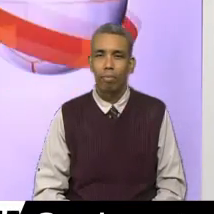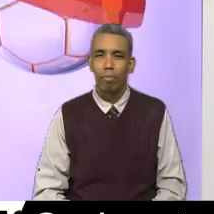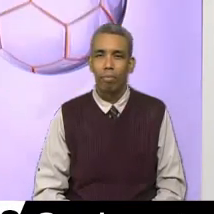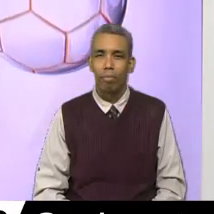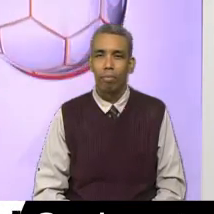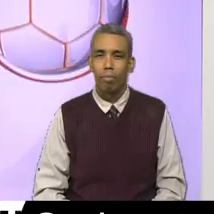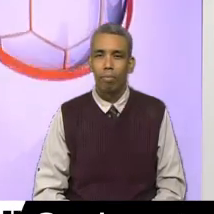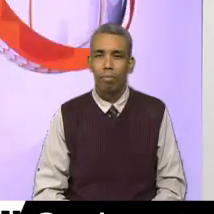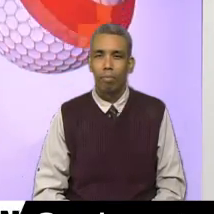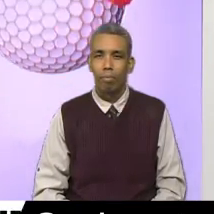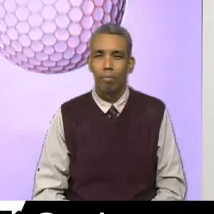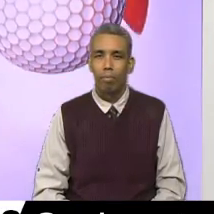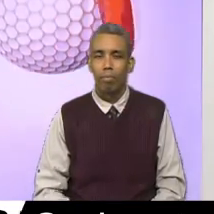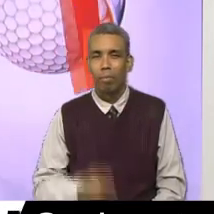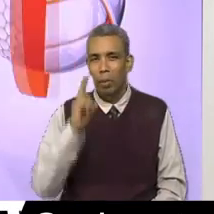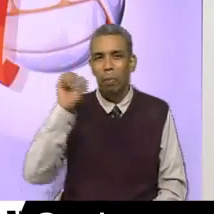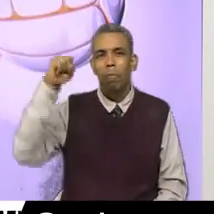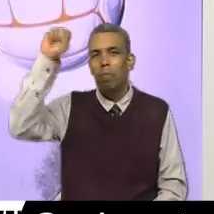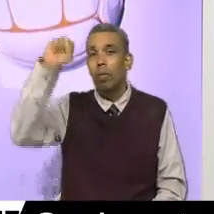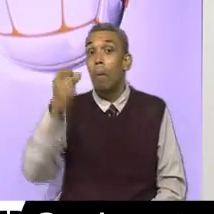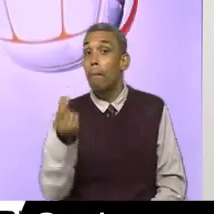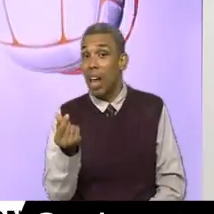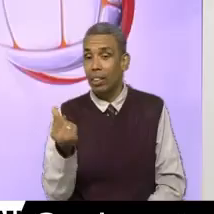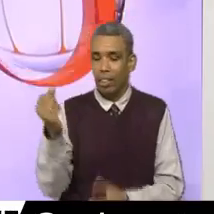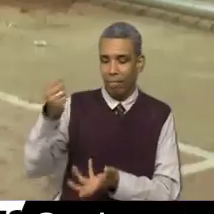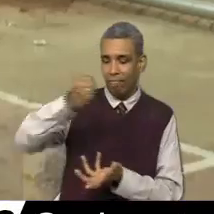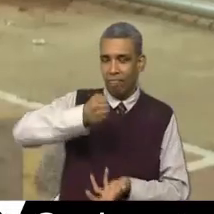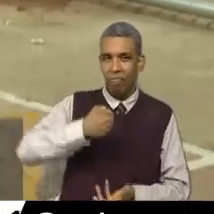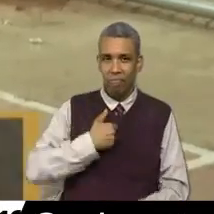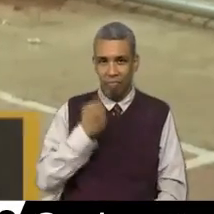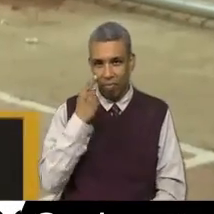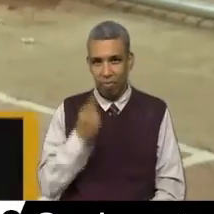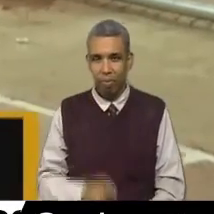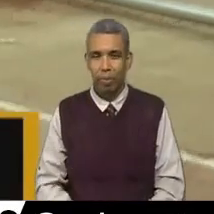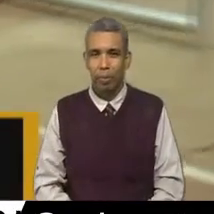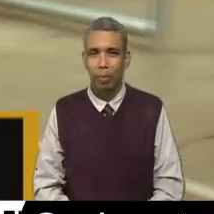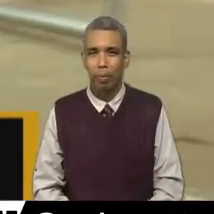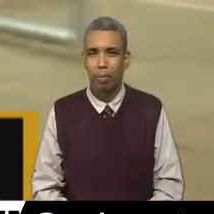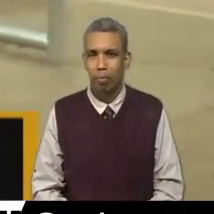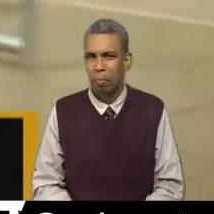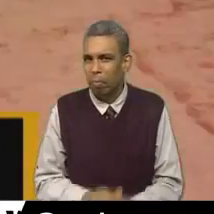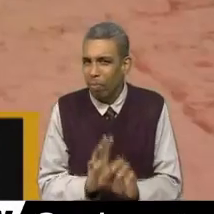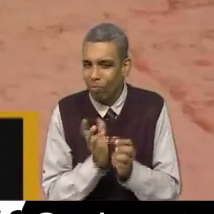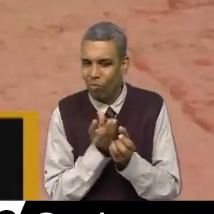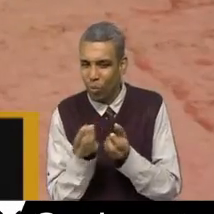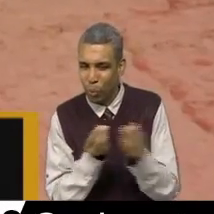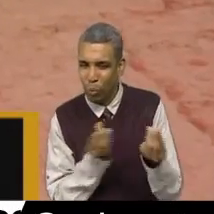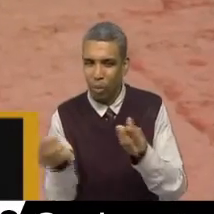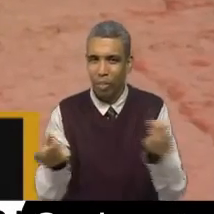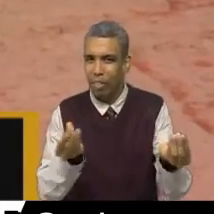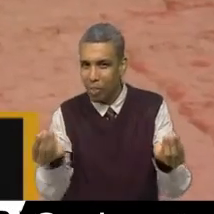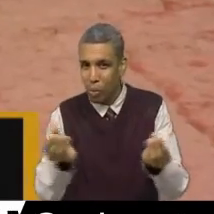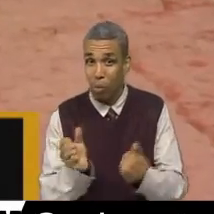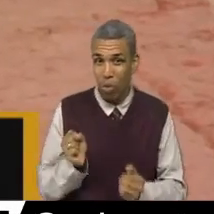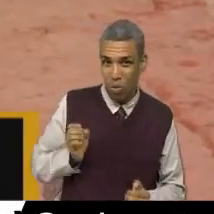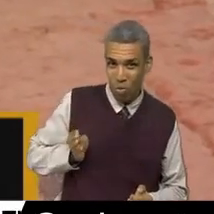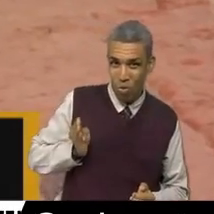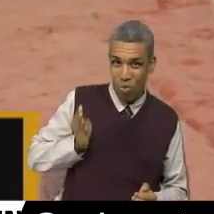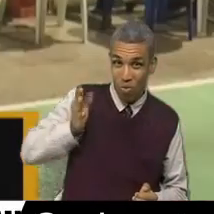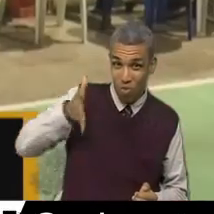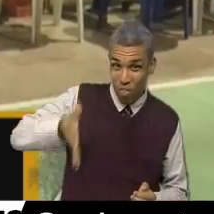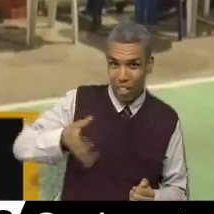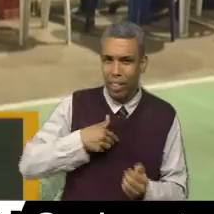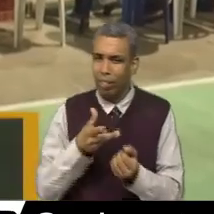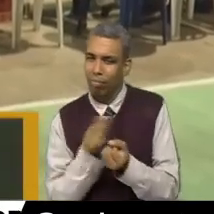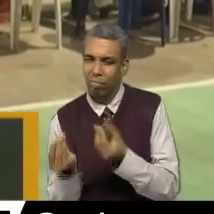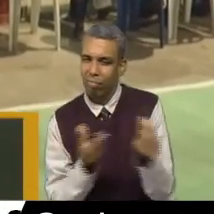La premiación de los ganadores fue en efectivo. Como una manera de integrar a la familia, se desarrolló en las instalaciones del Club Infantas el torneo